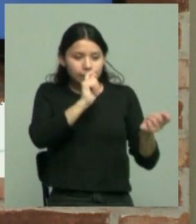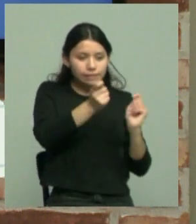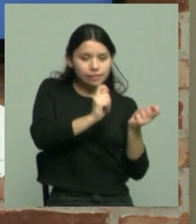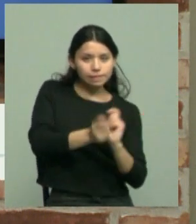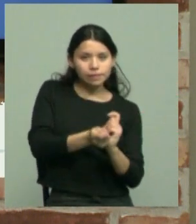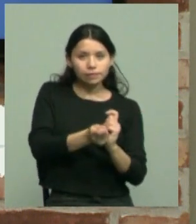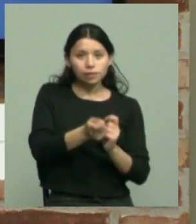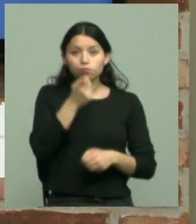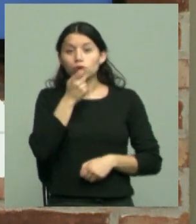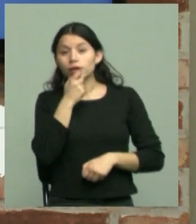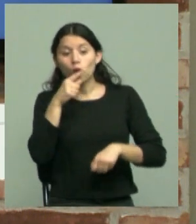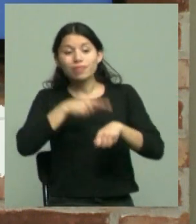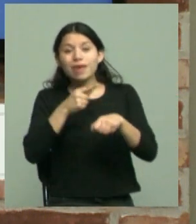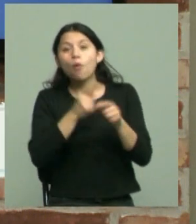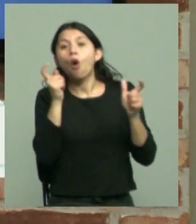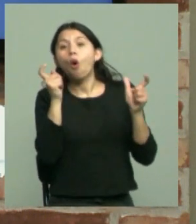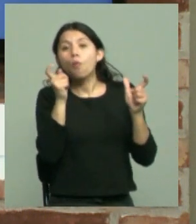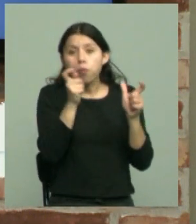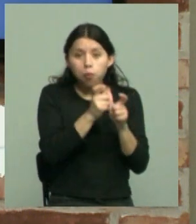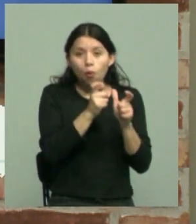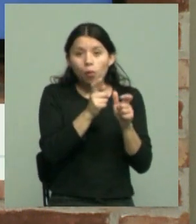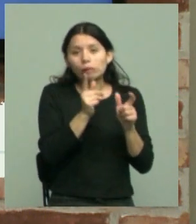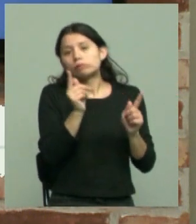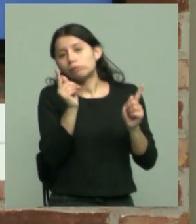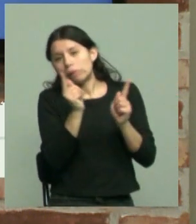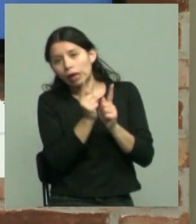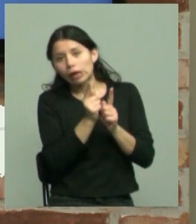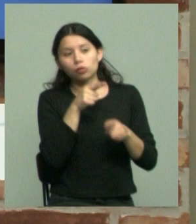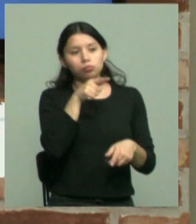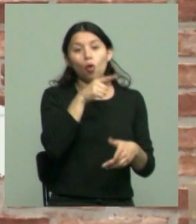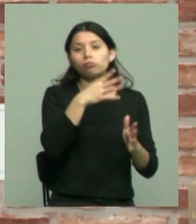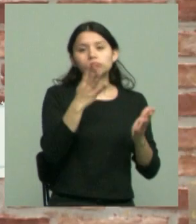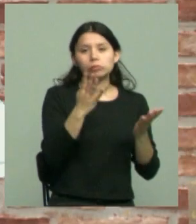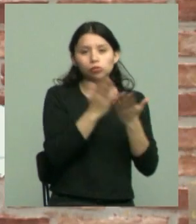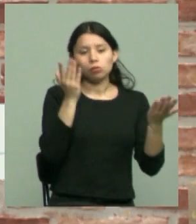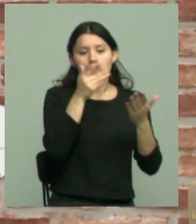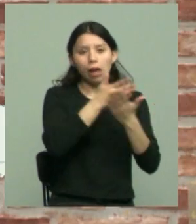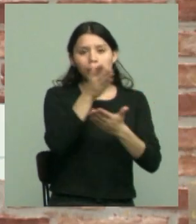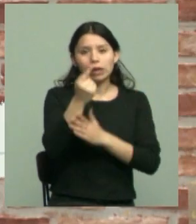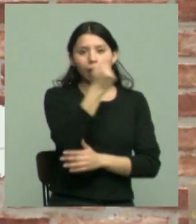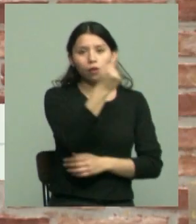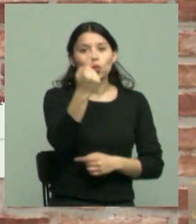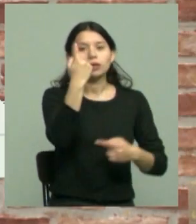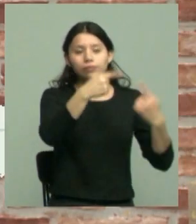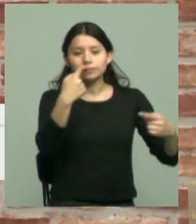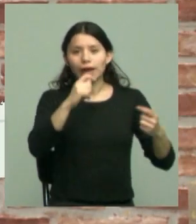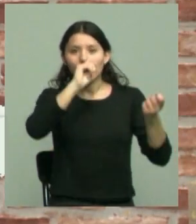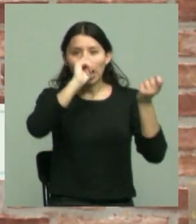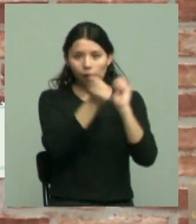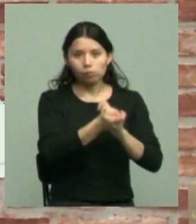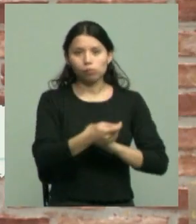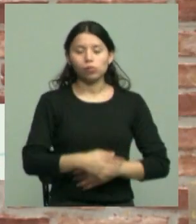ver si se puede reducir, si se puede hacer alguna mejora significativa a sus planes de estudios. Hay mucha, cuando uno habla con